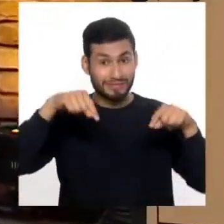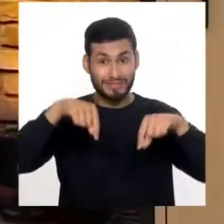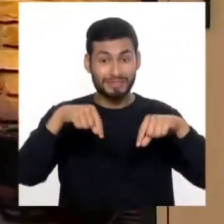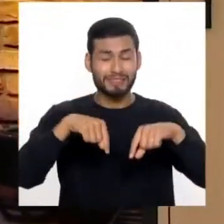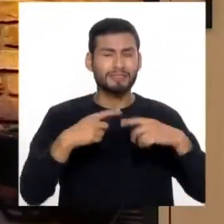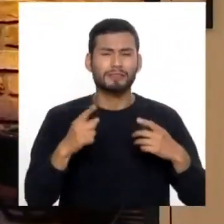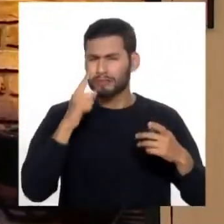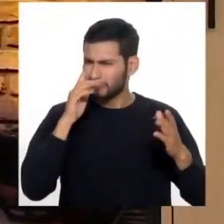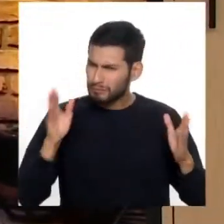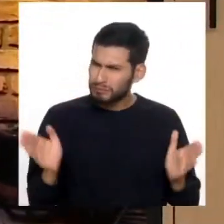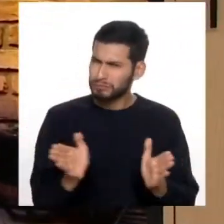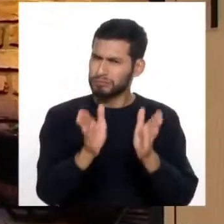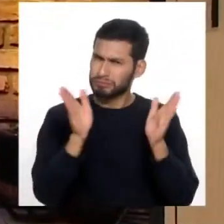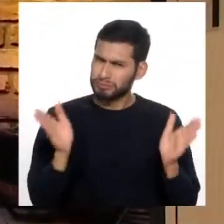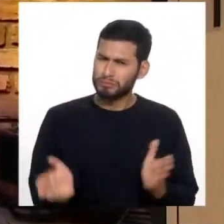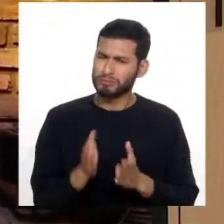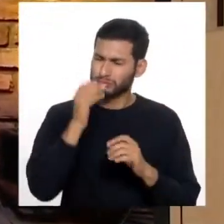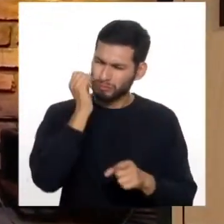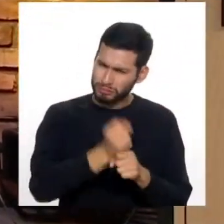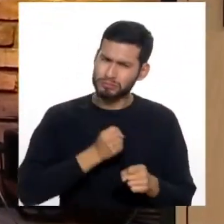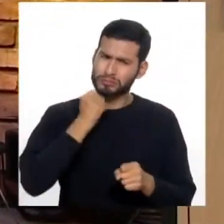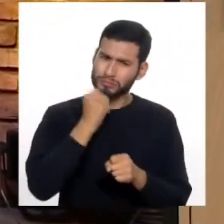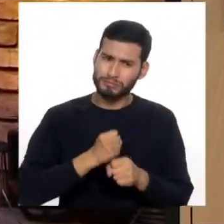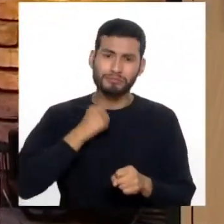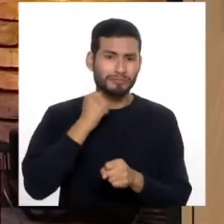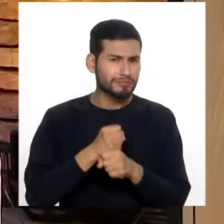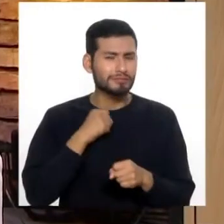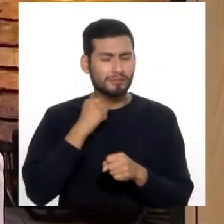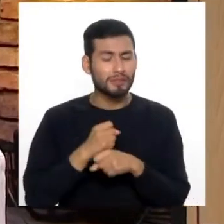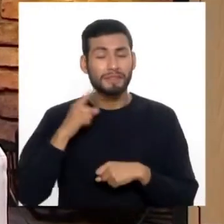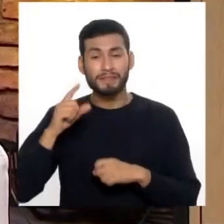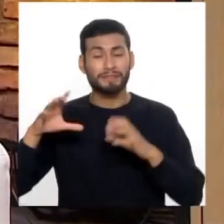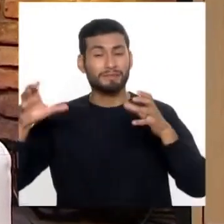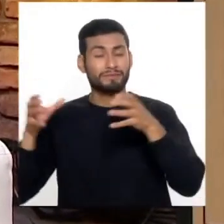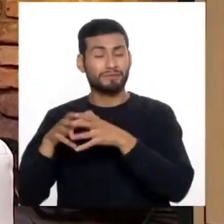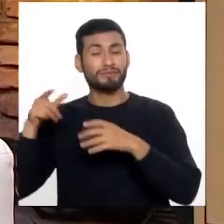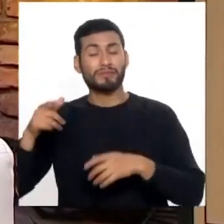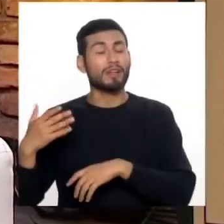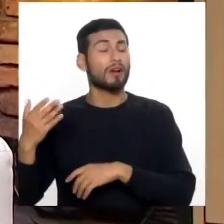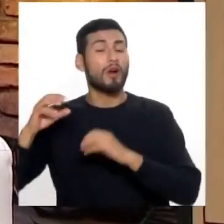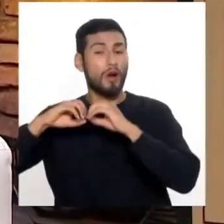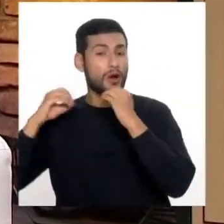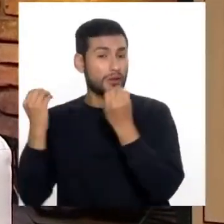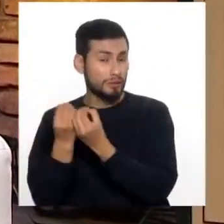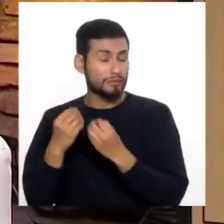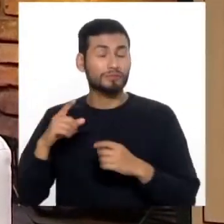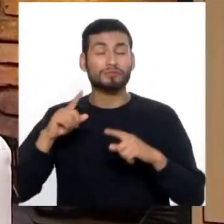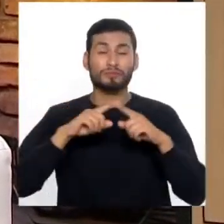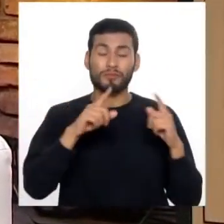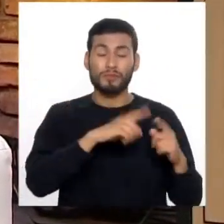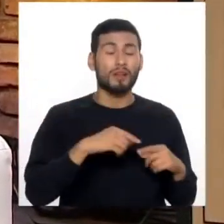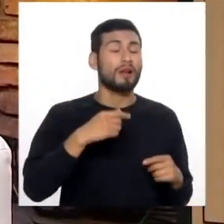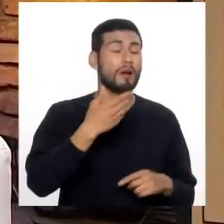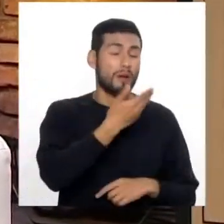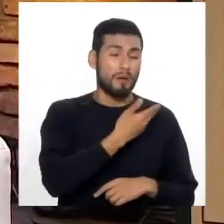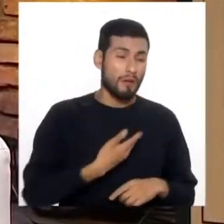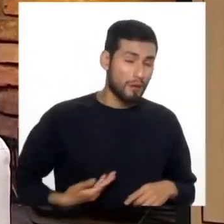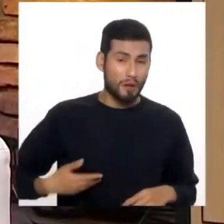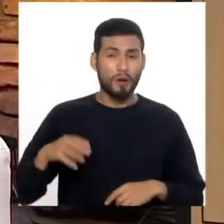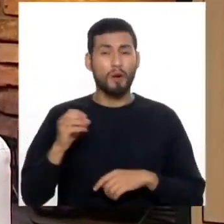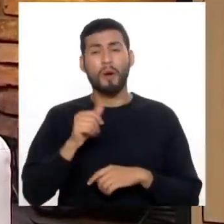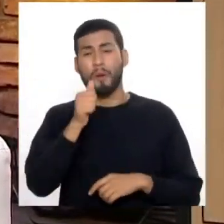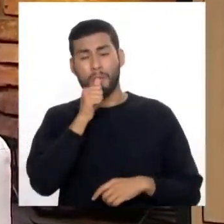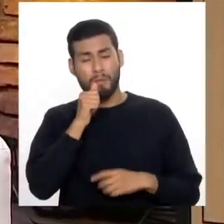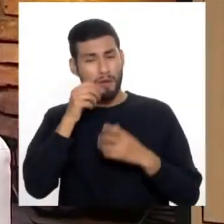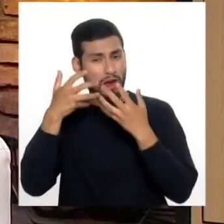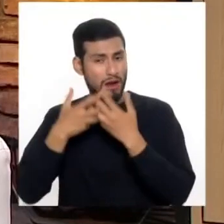estamos impulsando este trabajo entre las instituciones públicas, las instituciones privadas y los medios de comunicación.